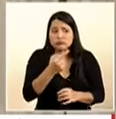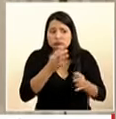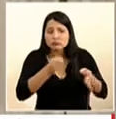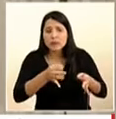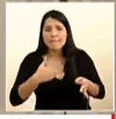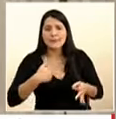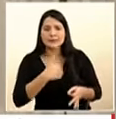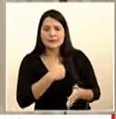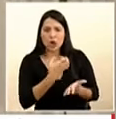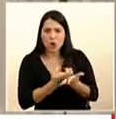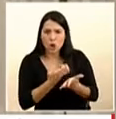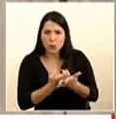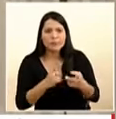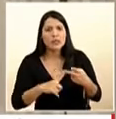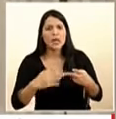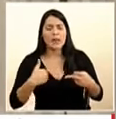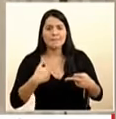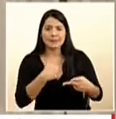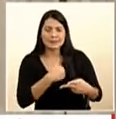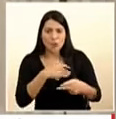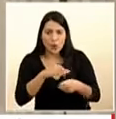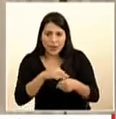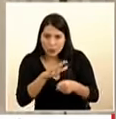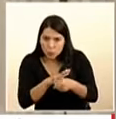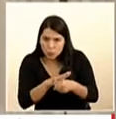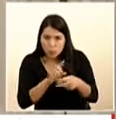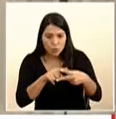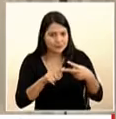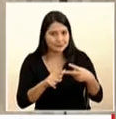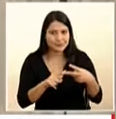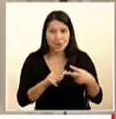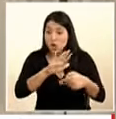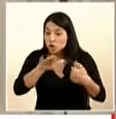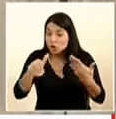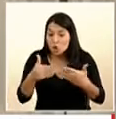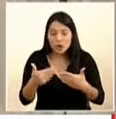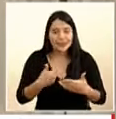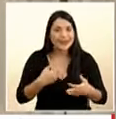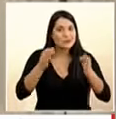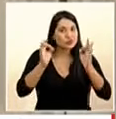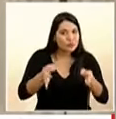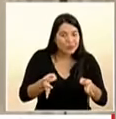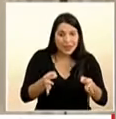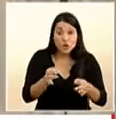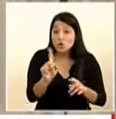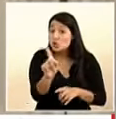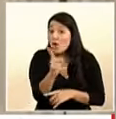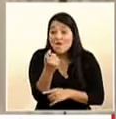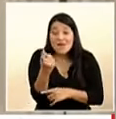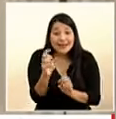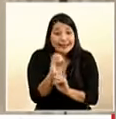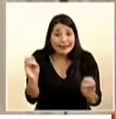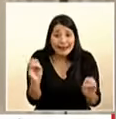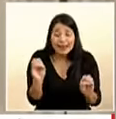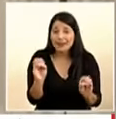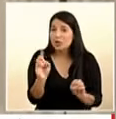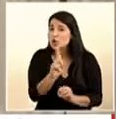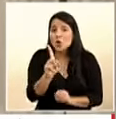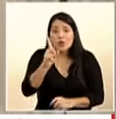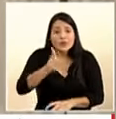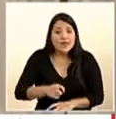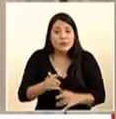como el ministerio de agricultura es decir no hay escasez no hay por qué correr no hay por qué preocuparse